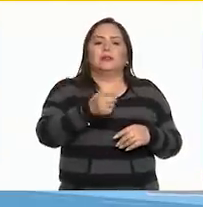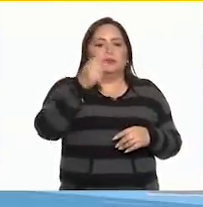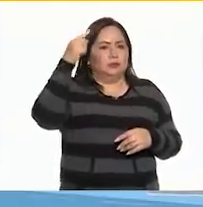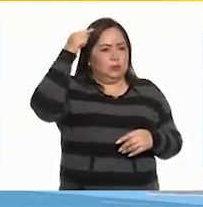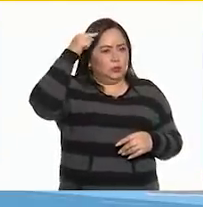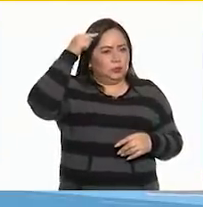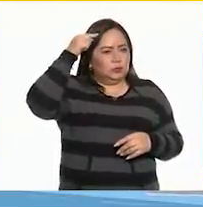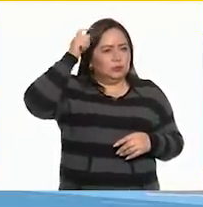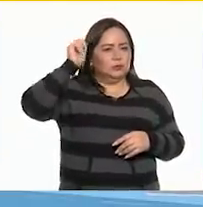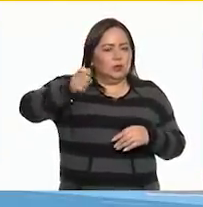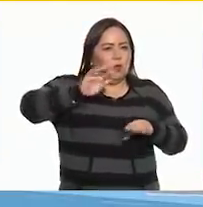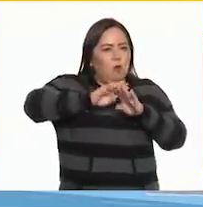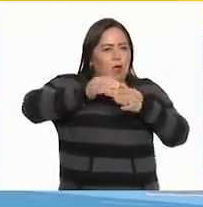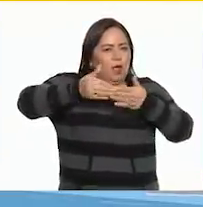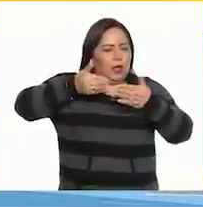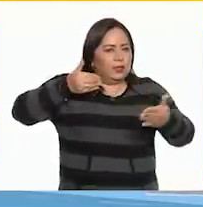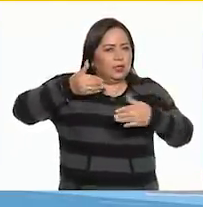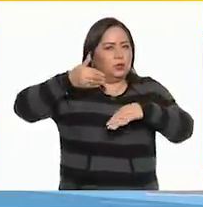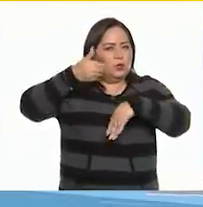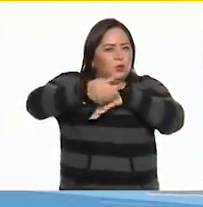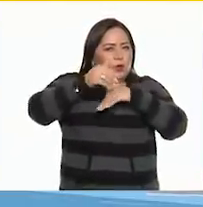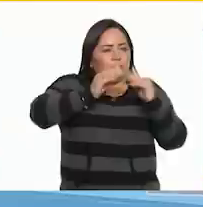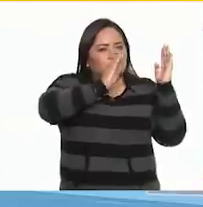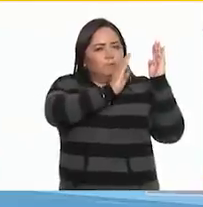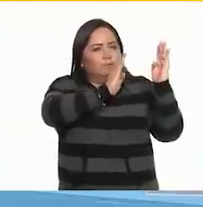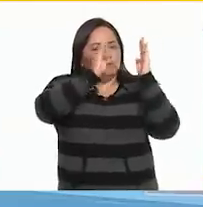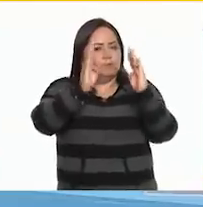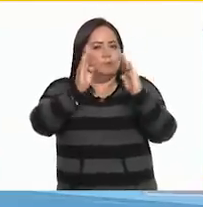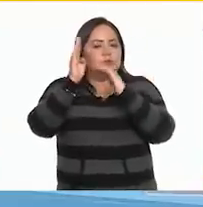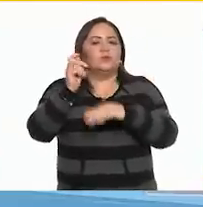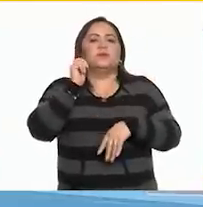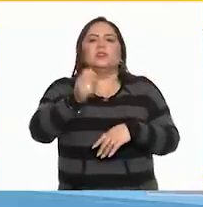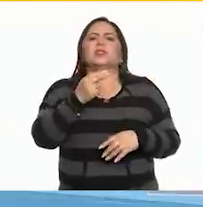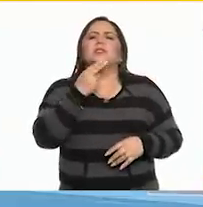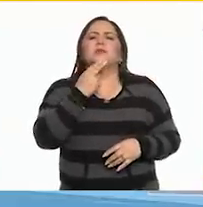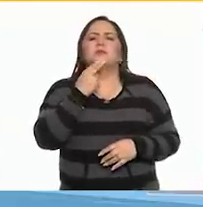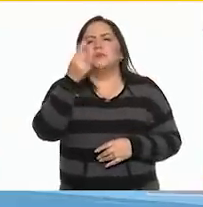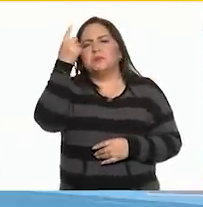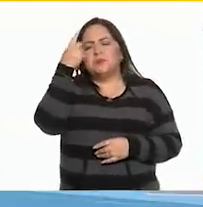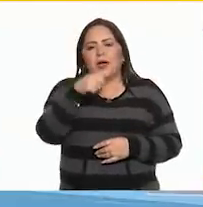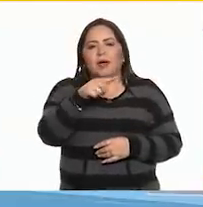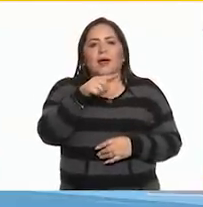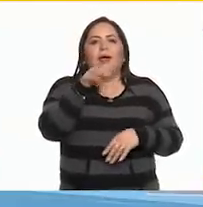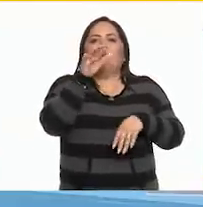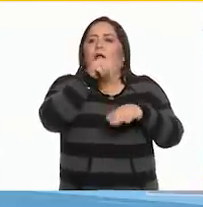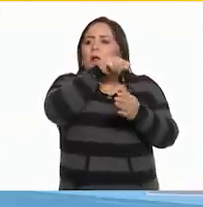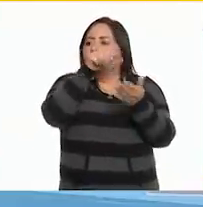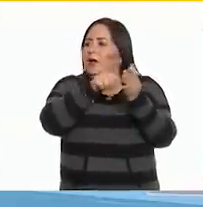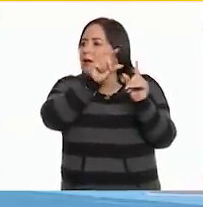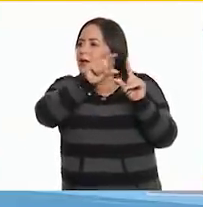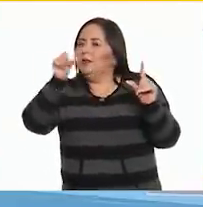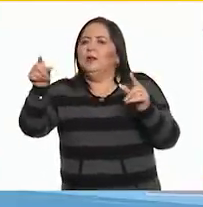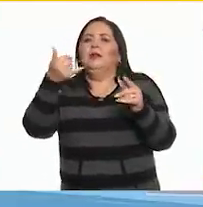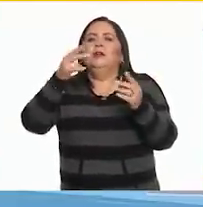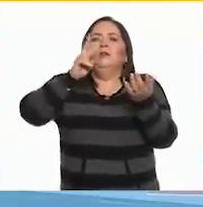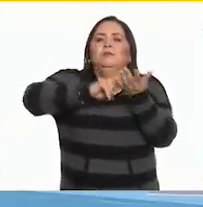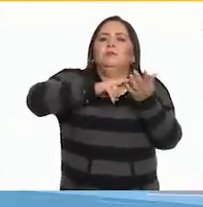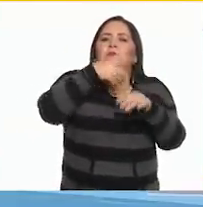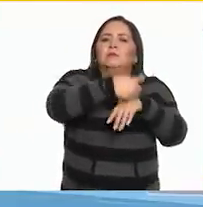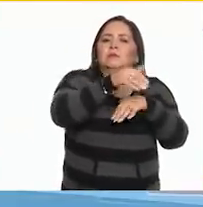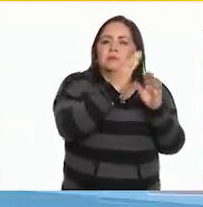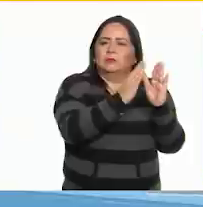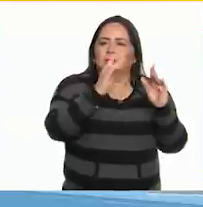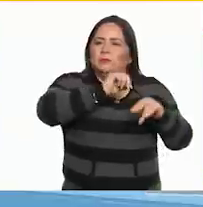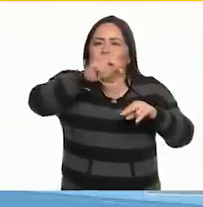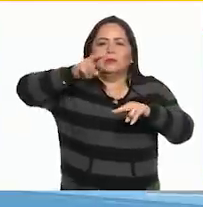nuestros conocimientos previos sobre las sucesiones, los cuales nos sirvieron para obtener la ubicación y valor de cada uno de